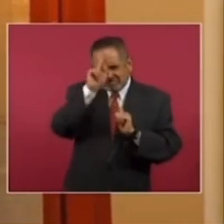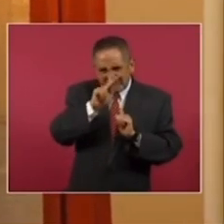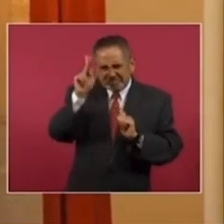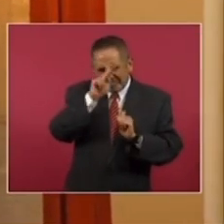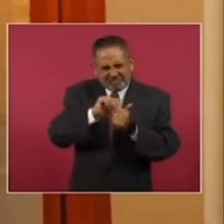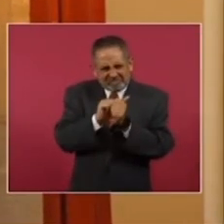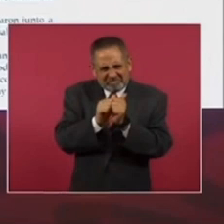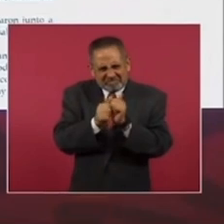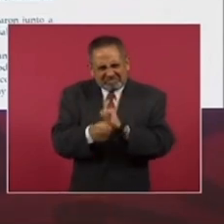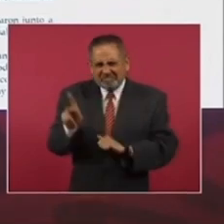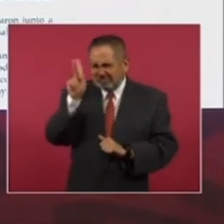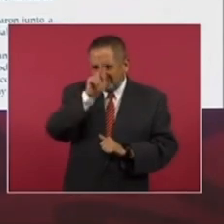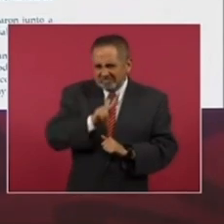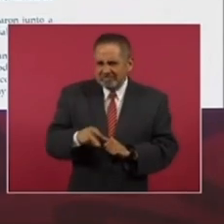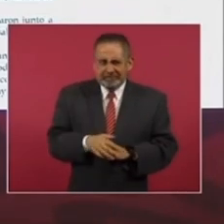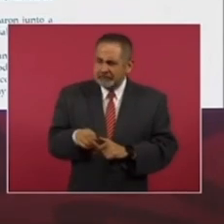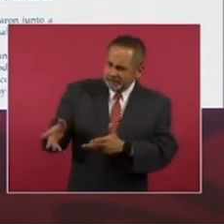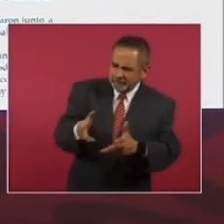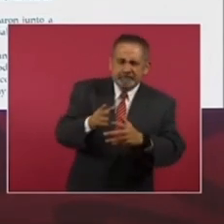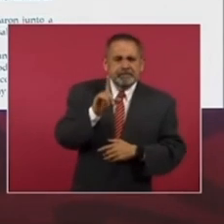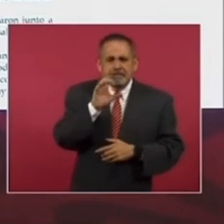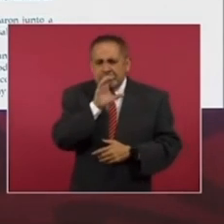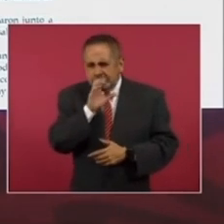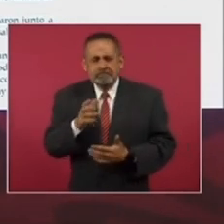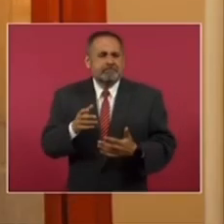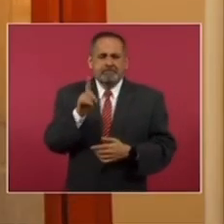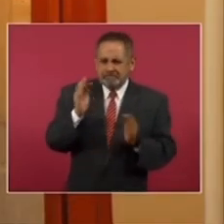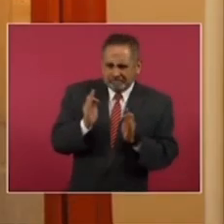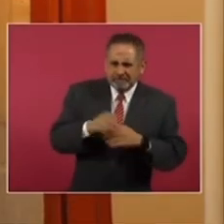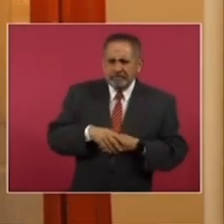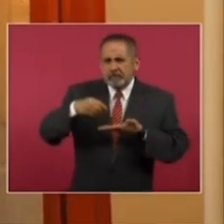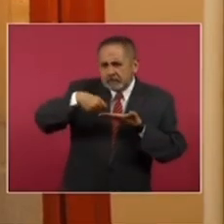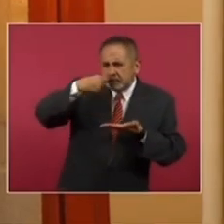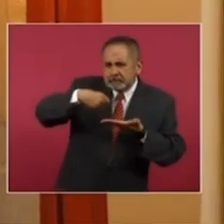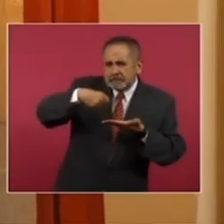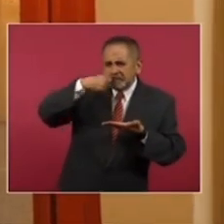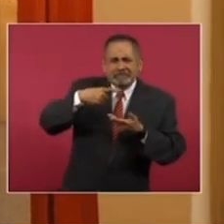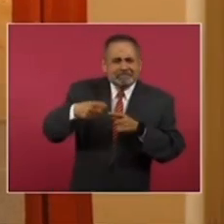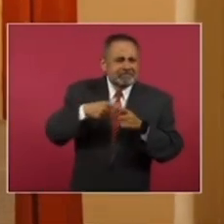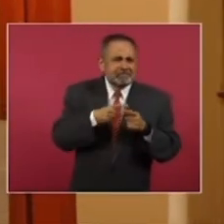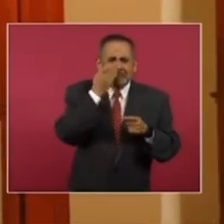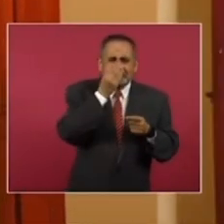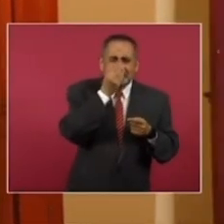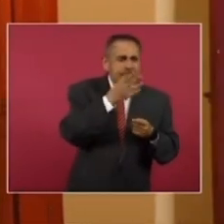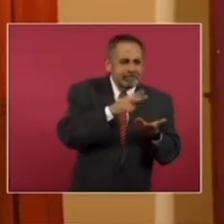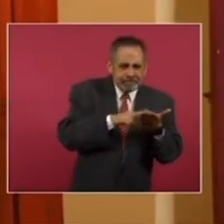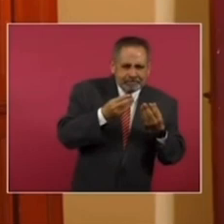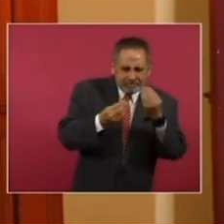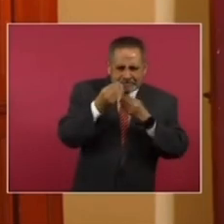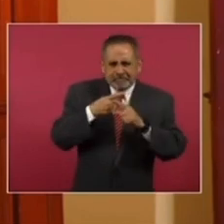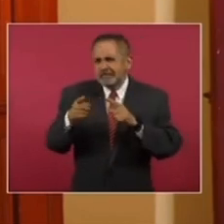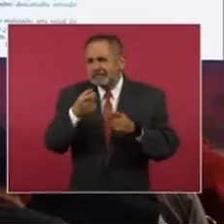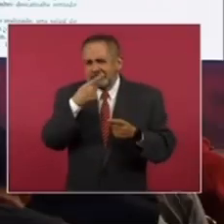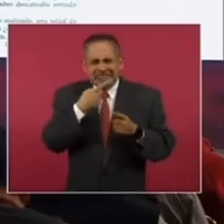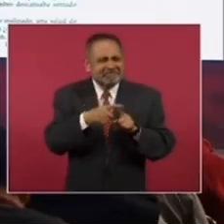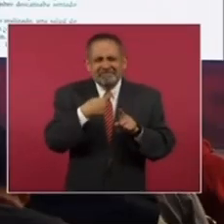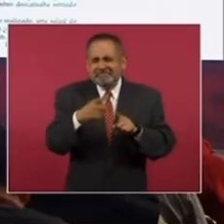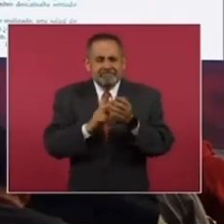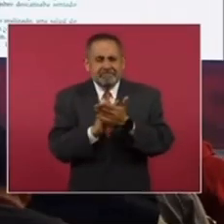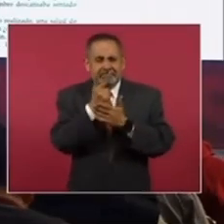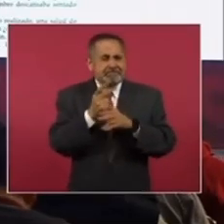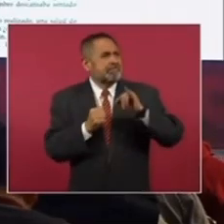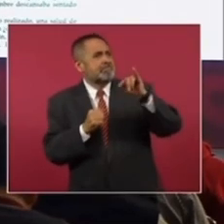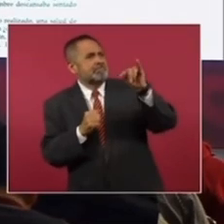el país a la pobreza. En otras palabras, está preparando al pueblo para que sea pobre, porque eso es lo que ha sido todo el tiempo.